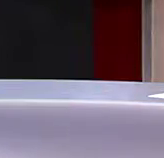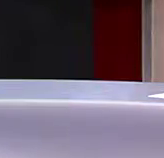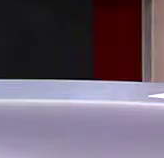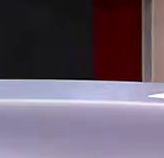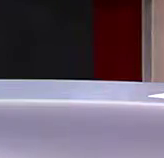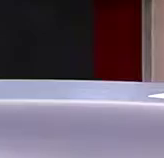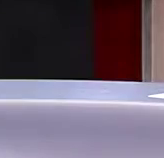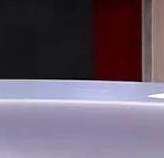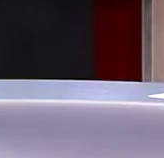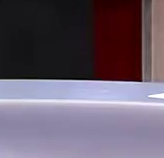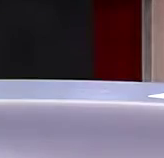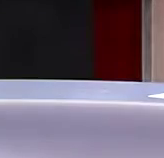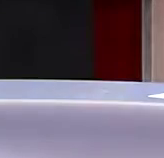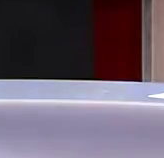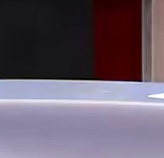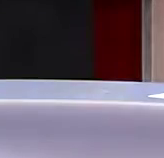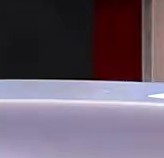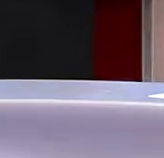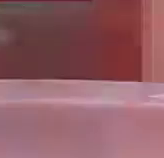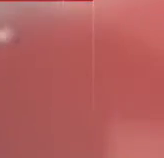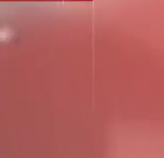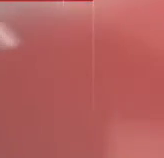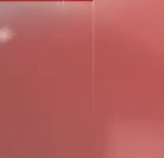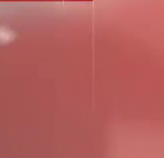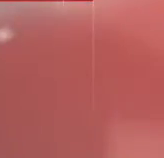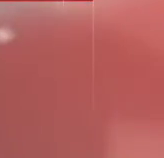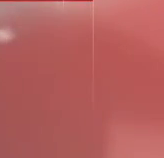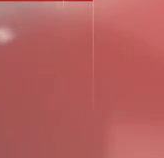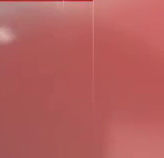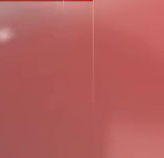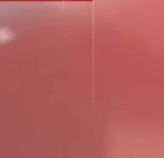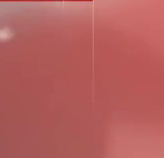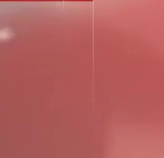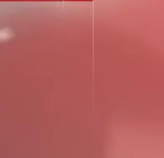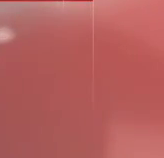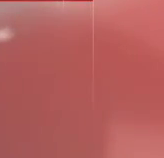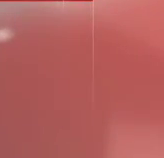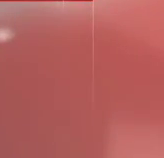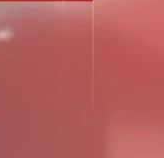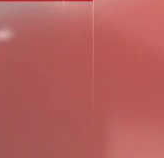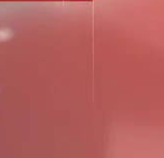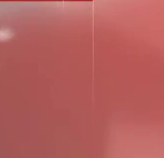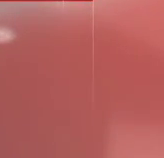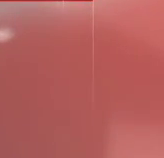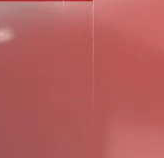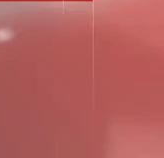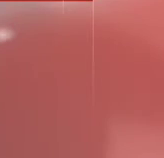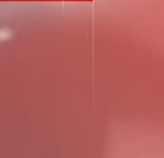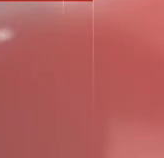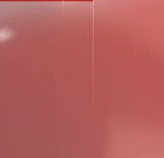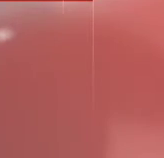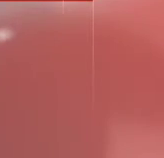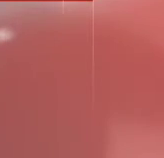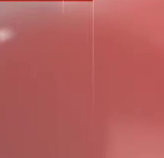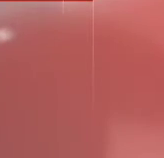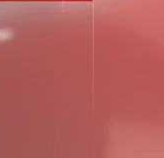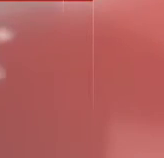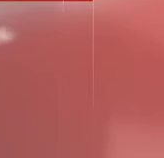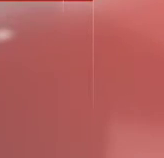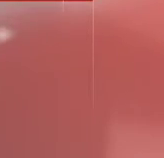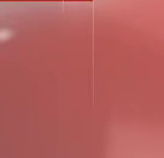gusto saludarte. Muy buenos días. Muy buenos días, Pati, Omar. Muchas gracias por la invitación y un saludo a todos los auditores. Doctora,